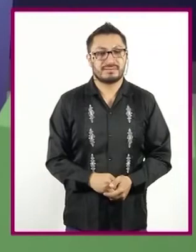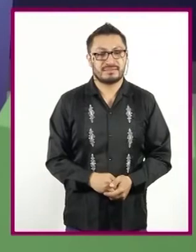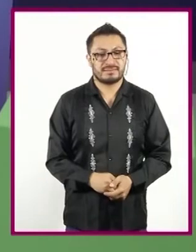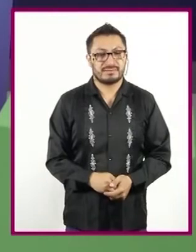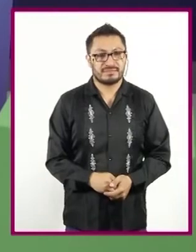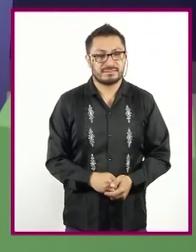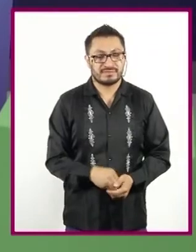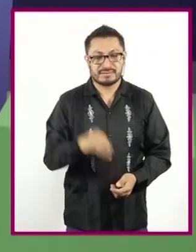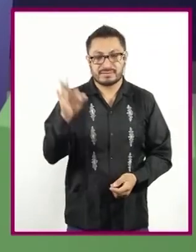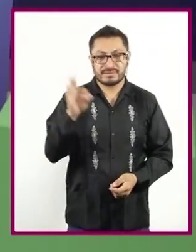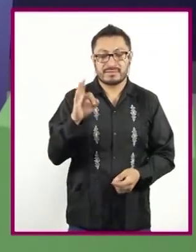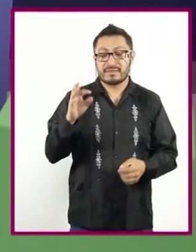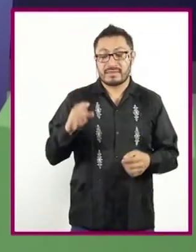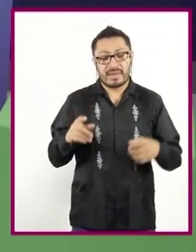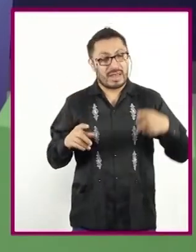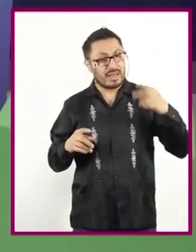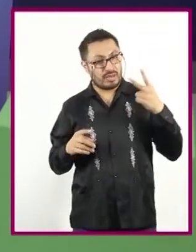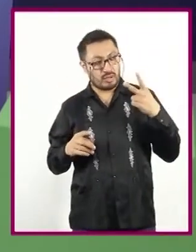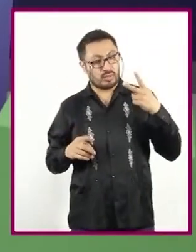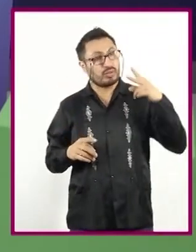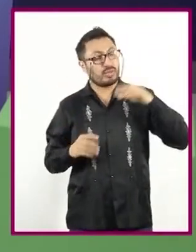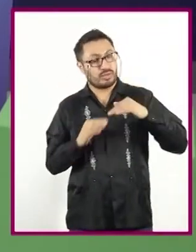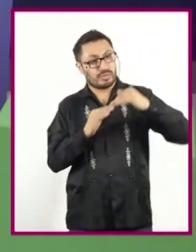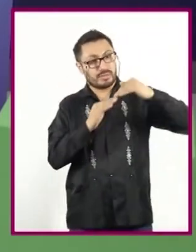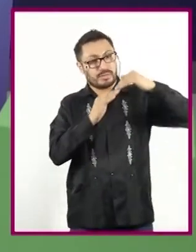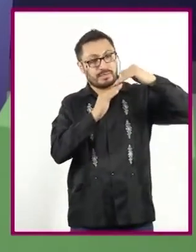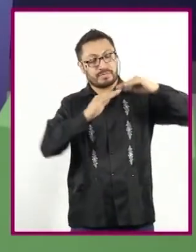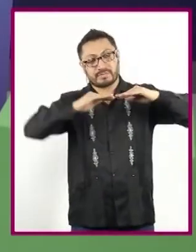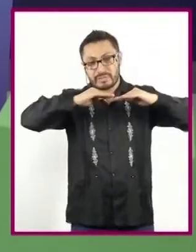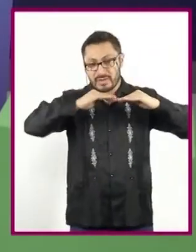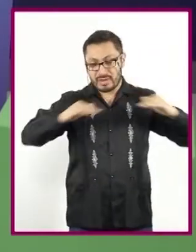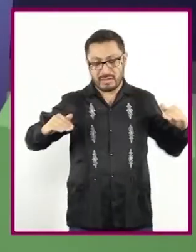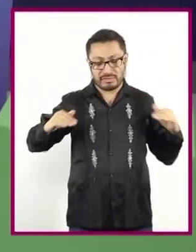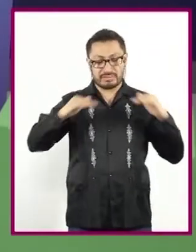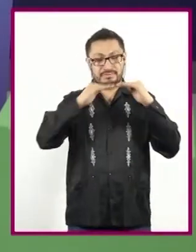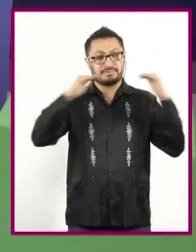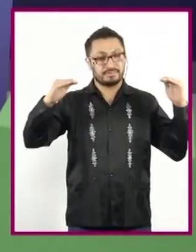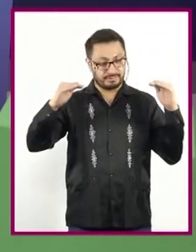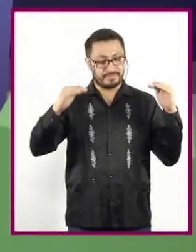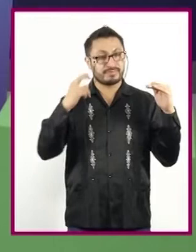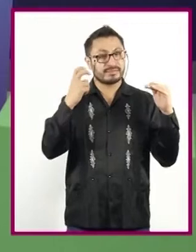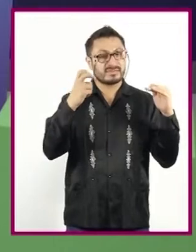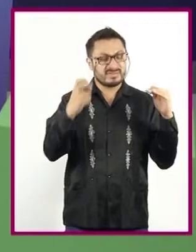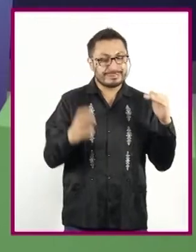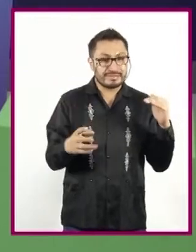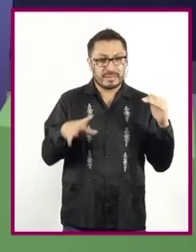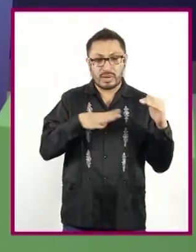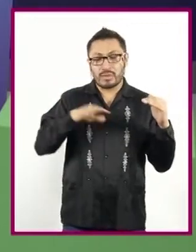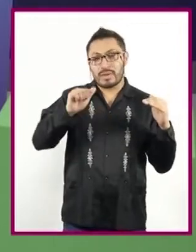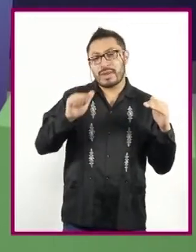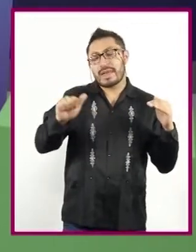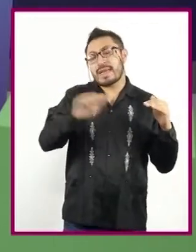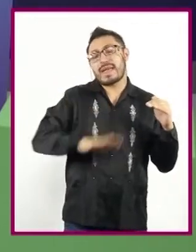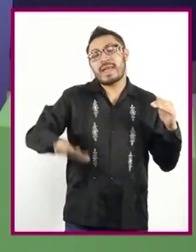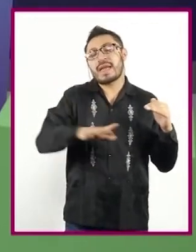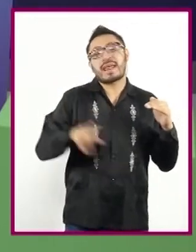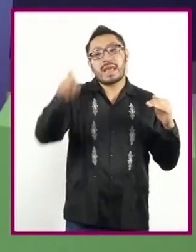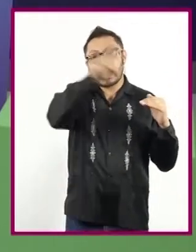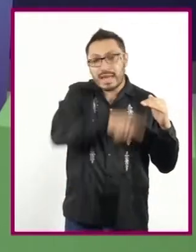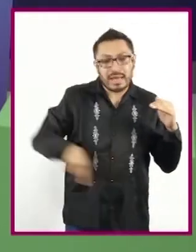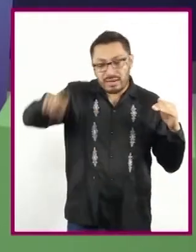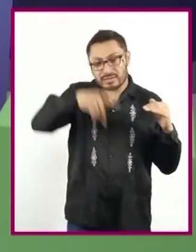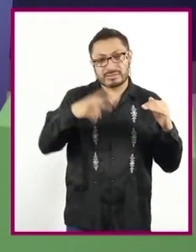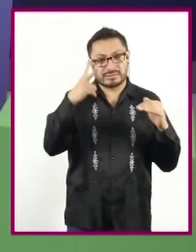Se realizaron 2 cortes al cilindro, uno paralelo a la base, el cual nos da un área circular, y el